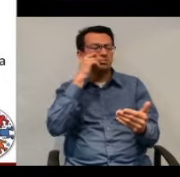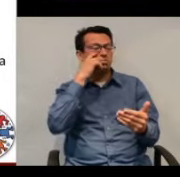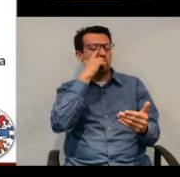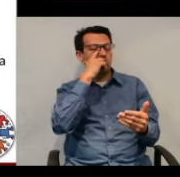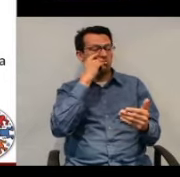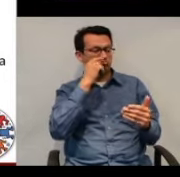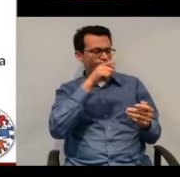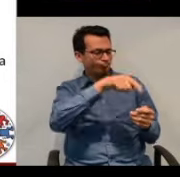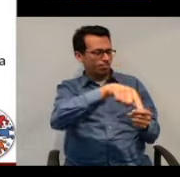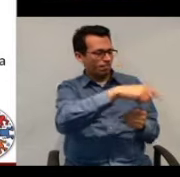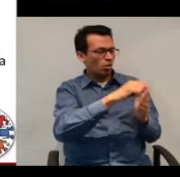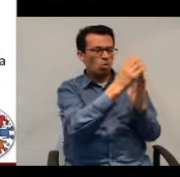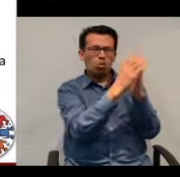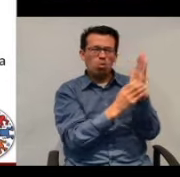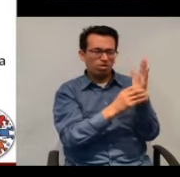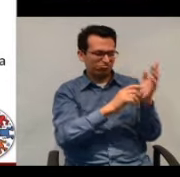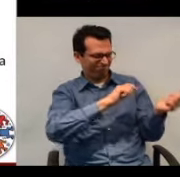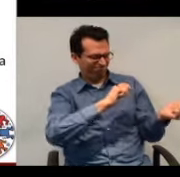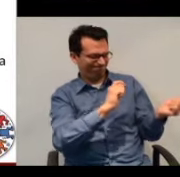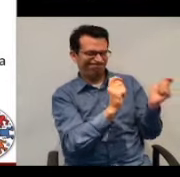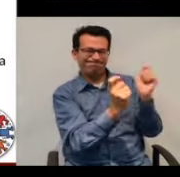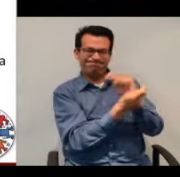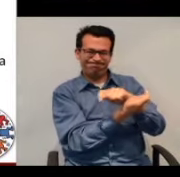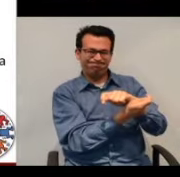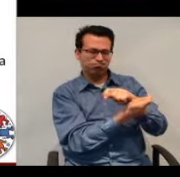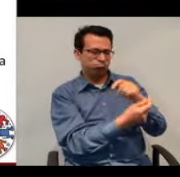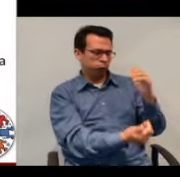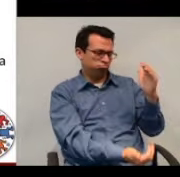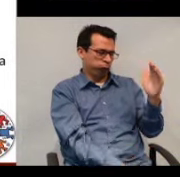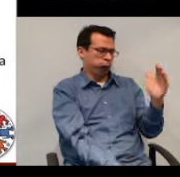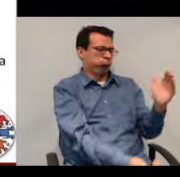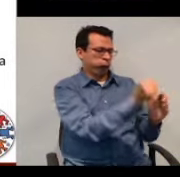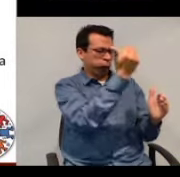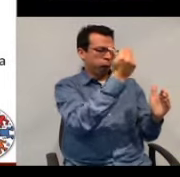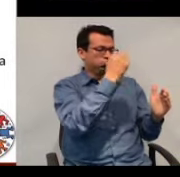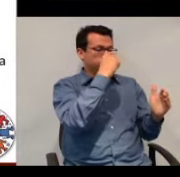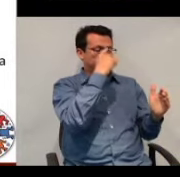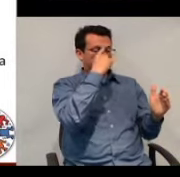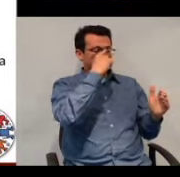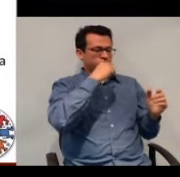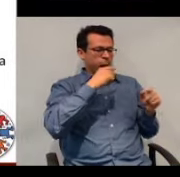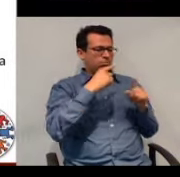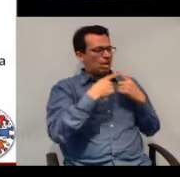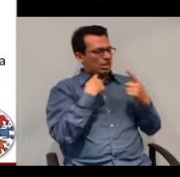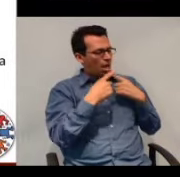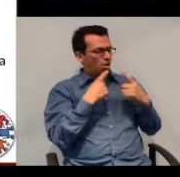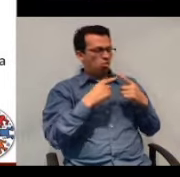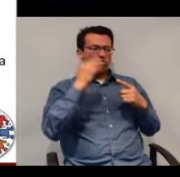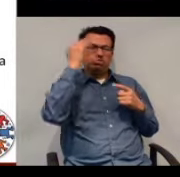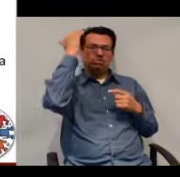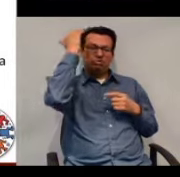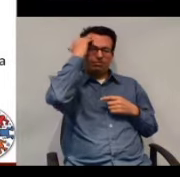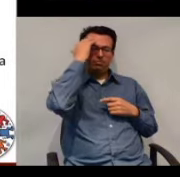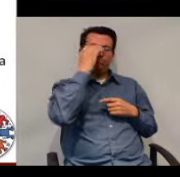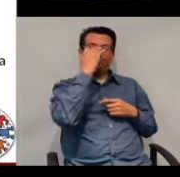el armonizar las propuestas curriculares que propicien el diálogo de saberes. Un ejemplo muy concreto